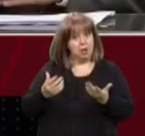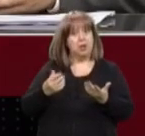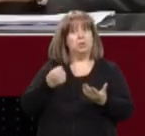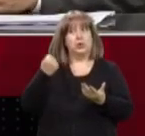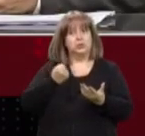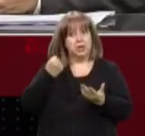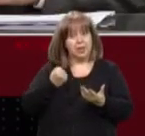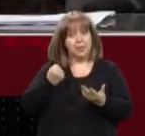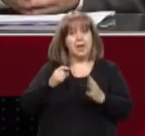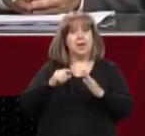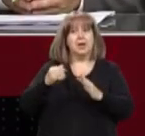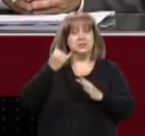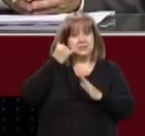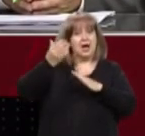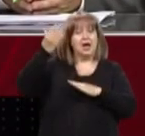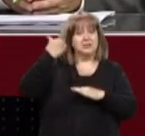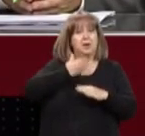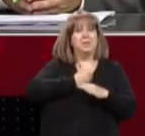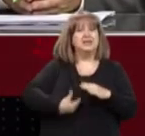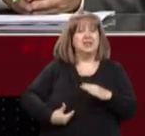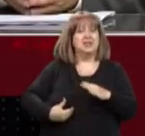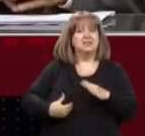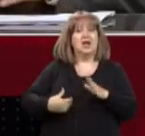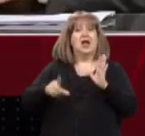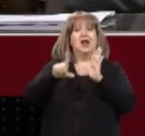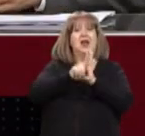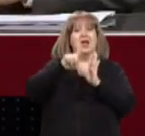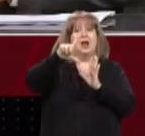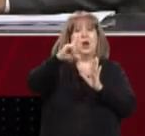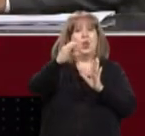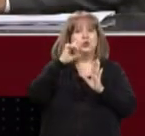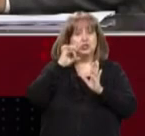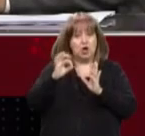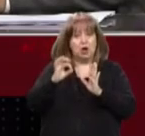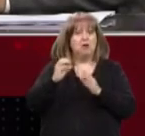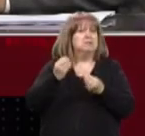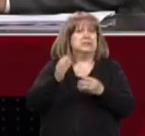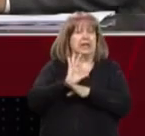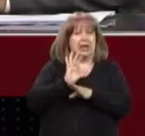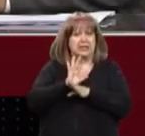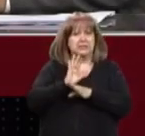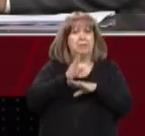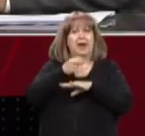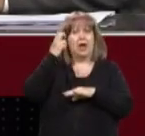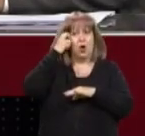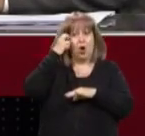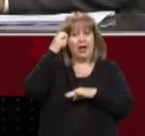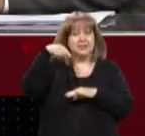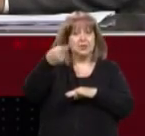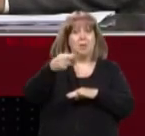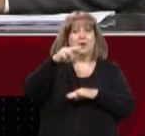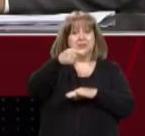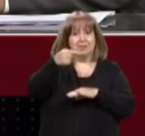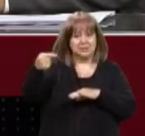va a introducir la ley Lucio, que de paso le pido que nos cuente qué es, porque yo particularmente no lo sé. ¿Va a introducir la ley Lucio en las extraordinarias del Congreso de la semana que